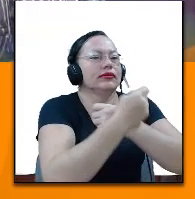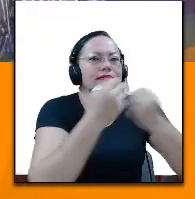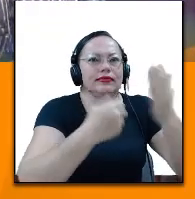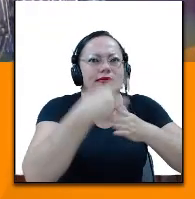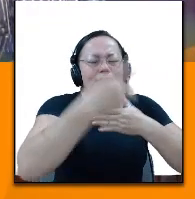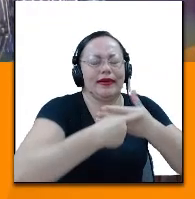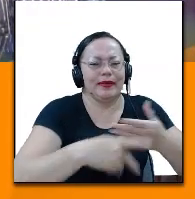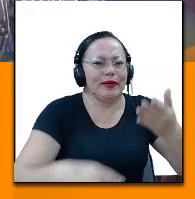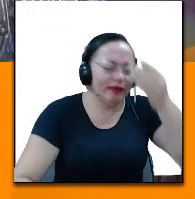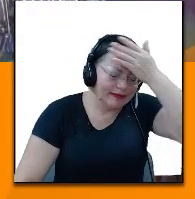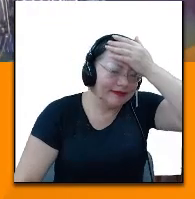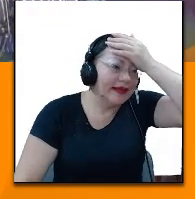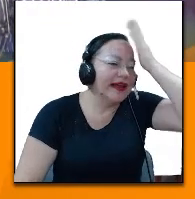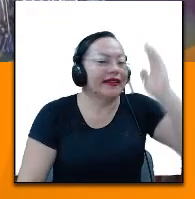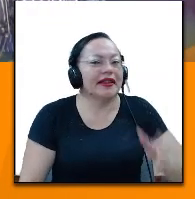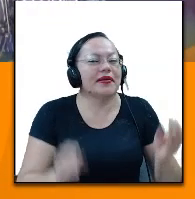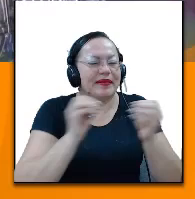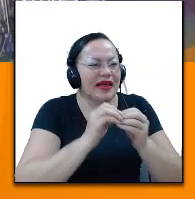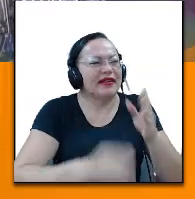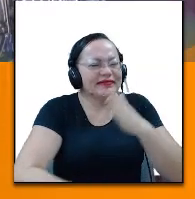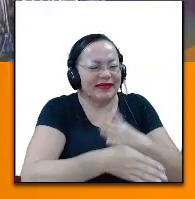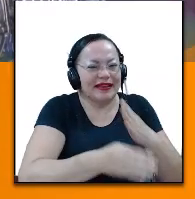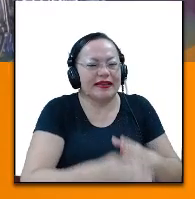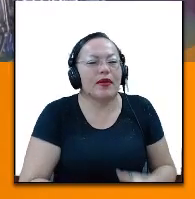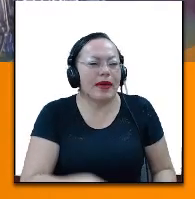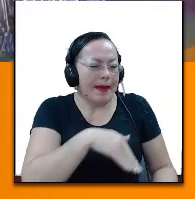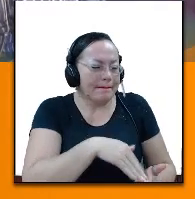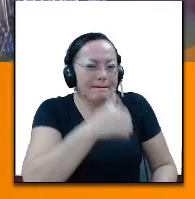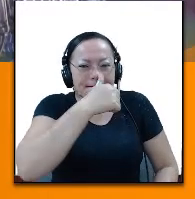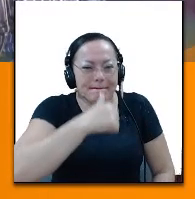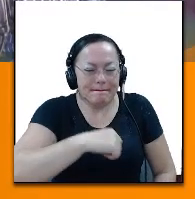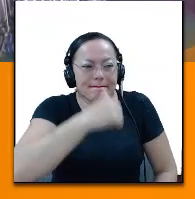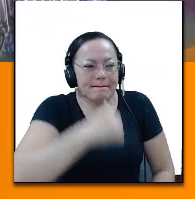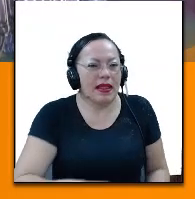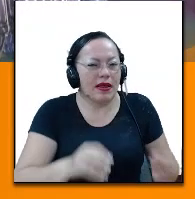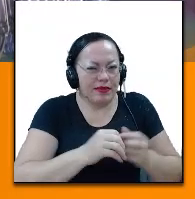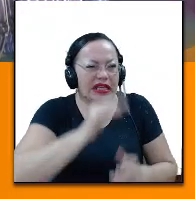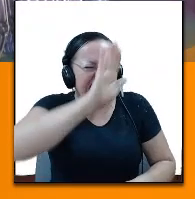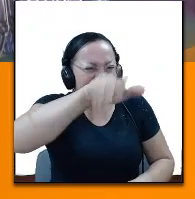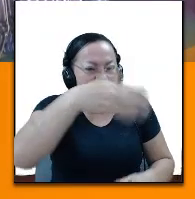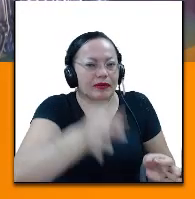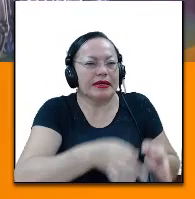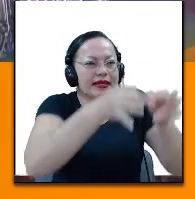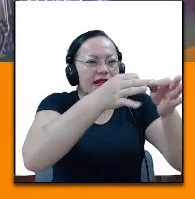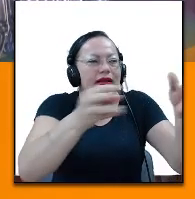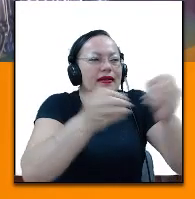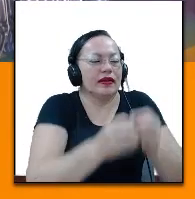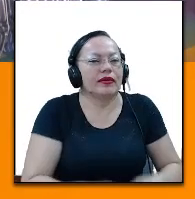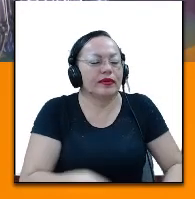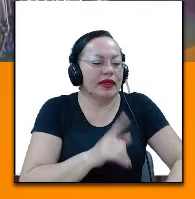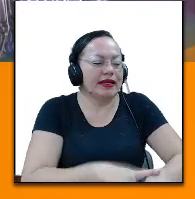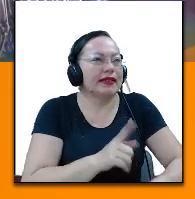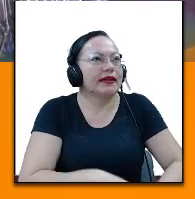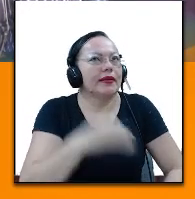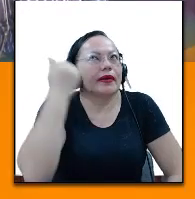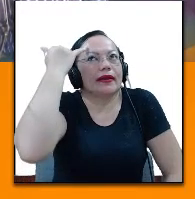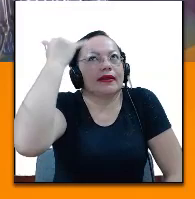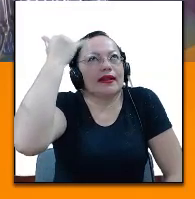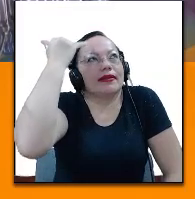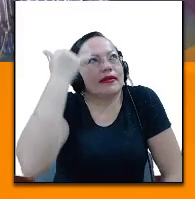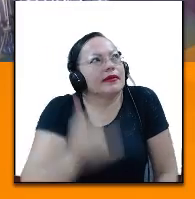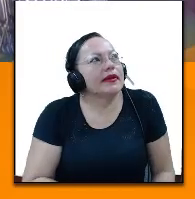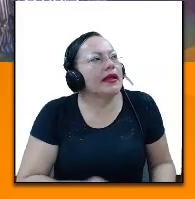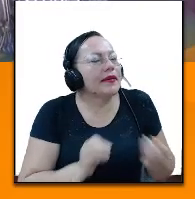mañana, pero sé que siguen ahí vigentes y que los vamos a mejorar más, que tenemos ahora mucho más tiempo para echar cabeza, a ver qué